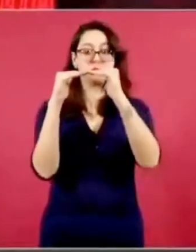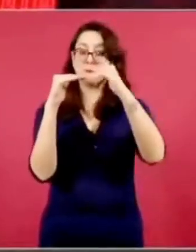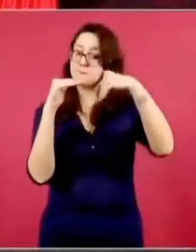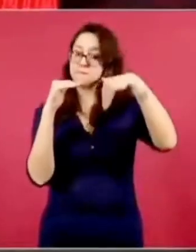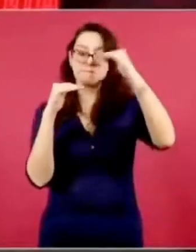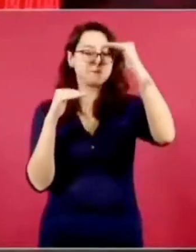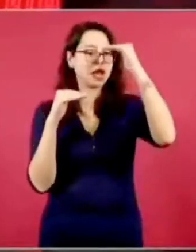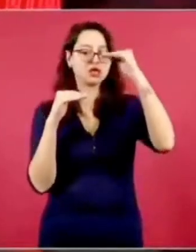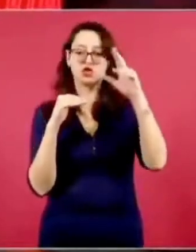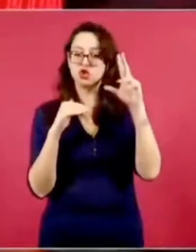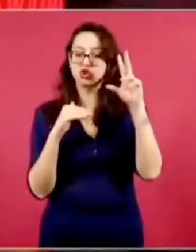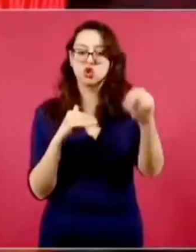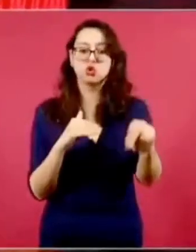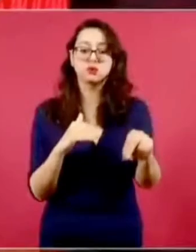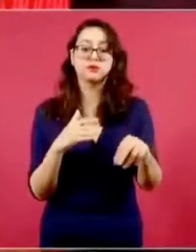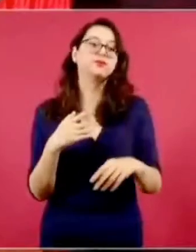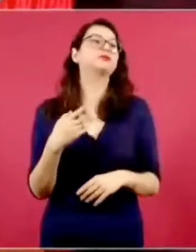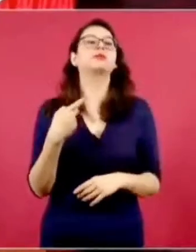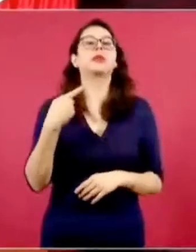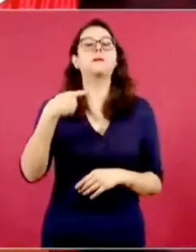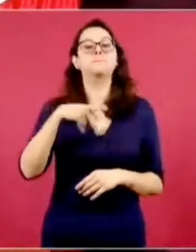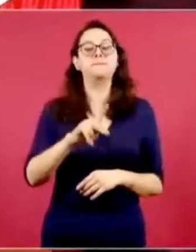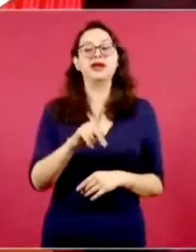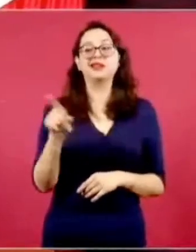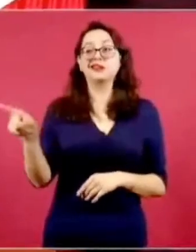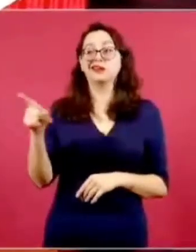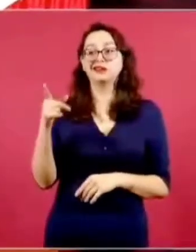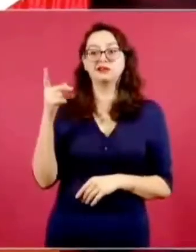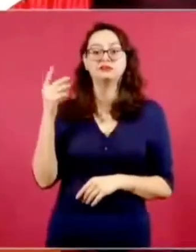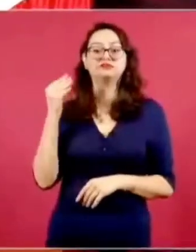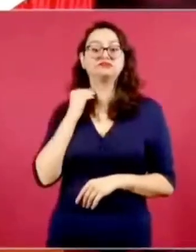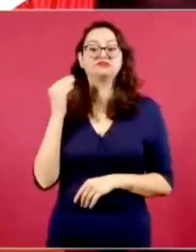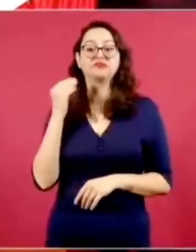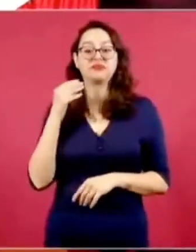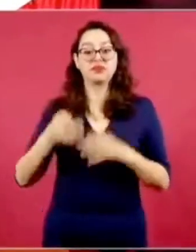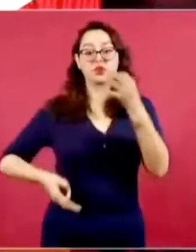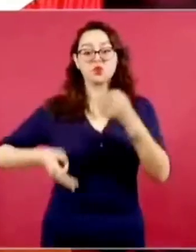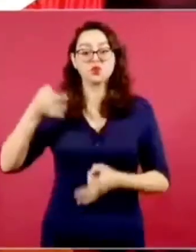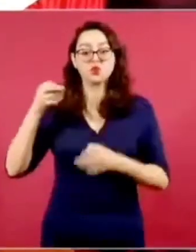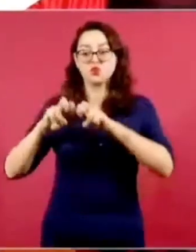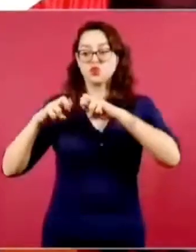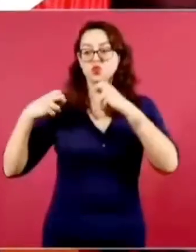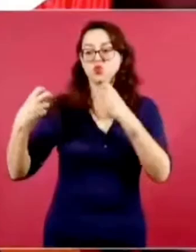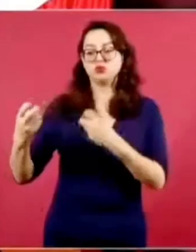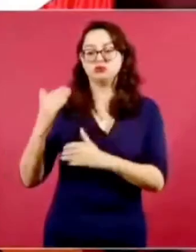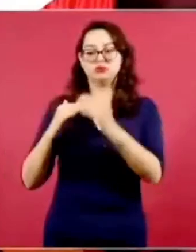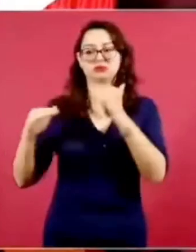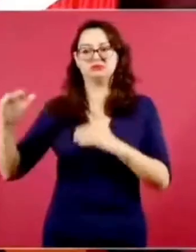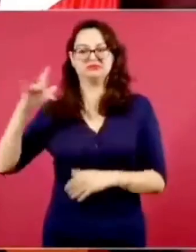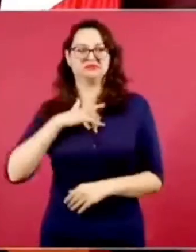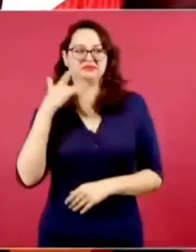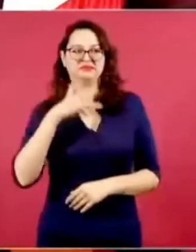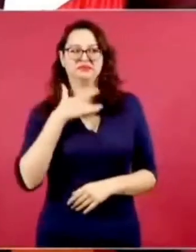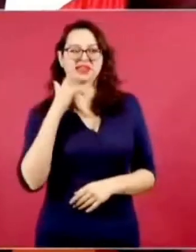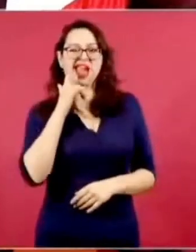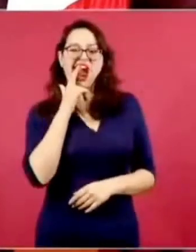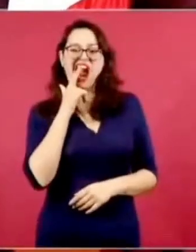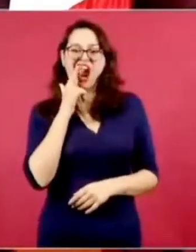le dieron la vuelta a los del Poder Judicial y ganan 4 veces más los